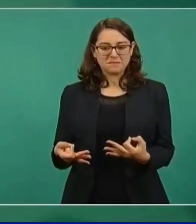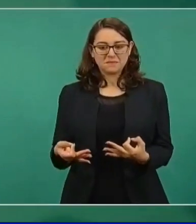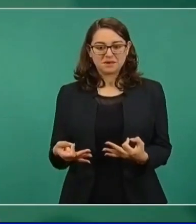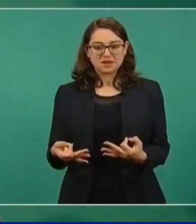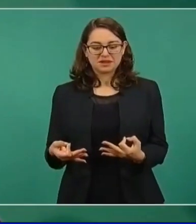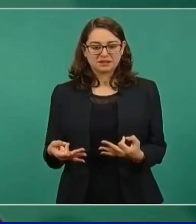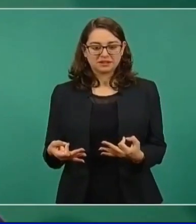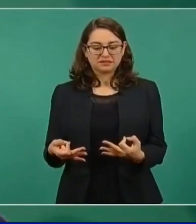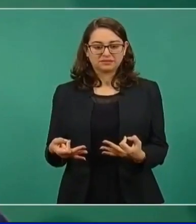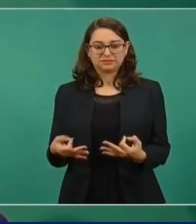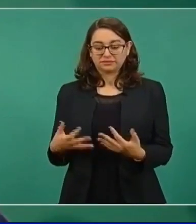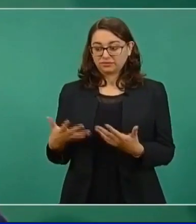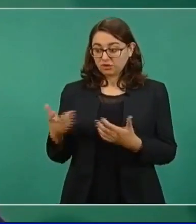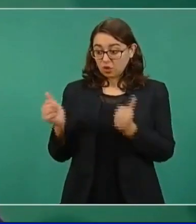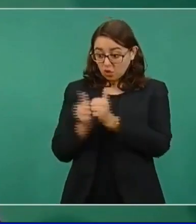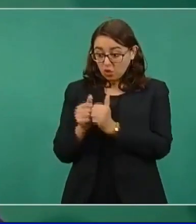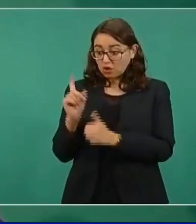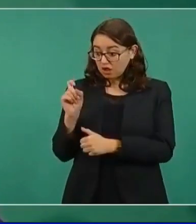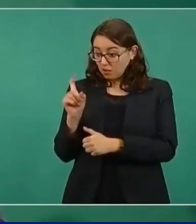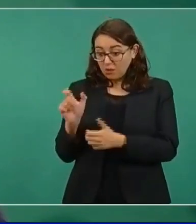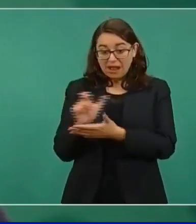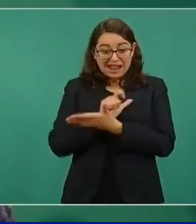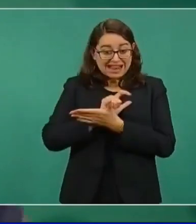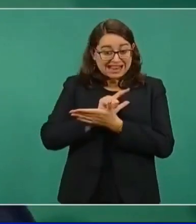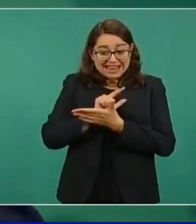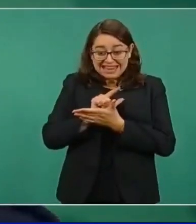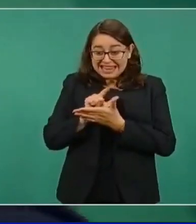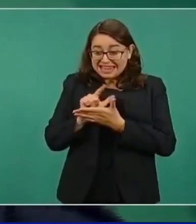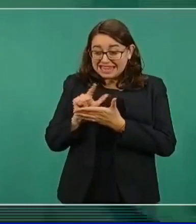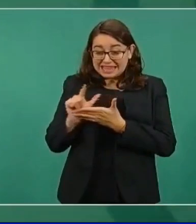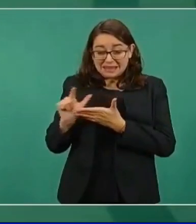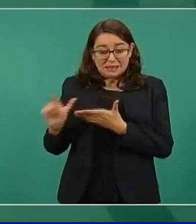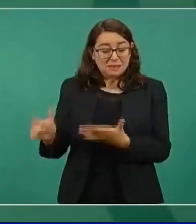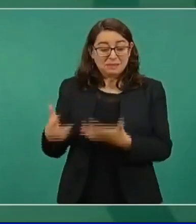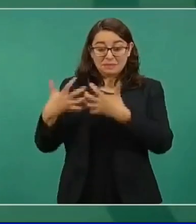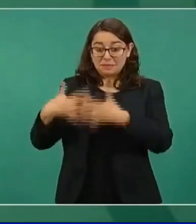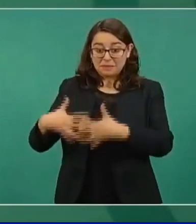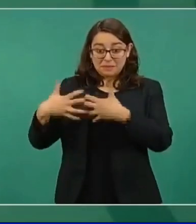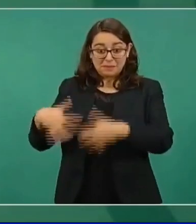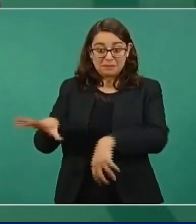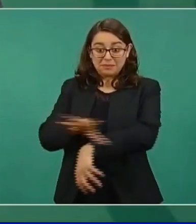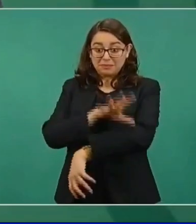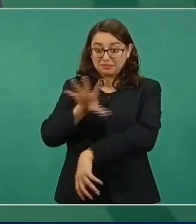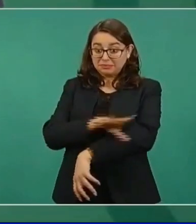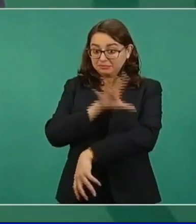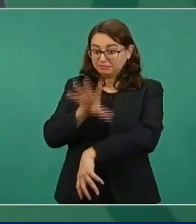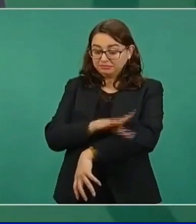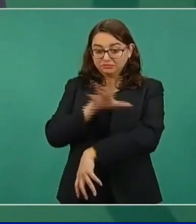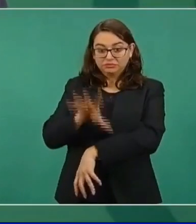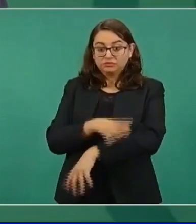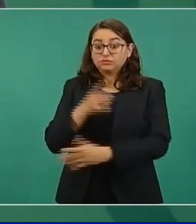la que se produce con el agua, porque está el vaso de la presa,